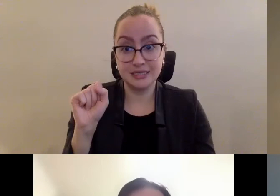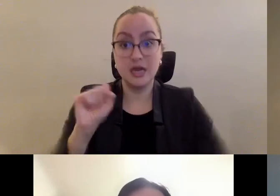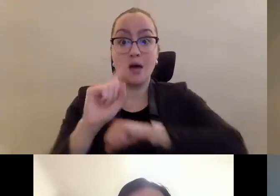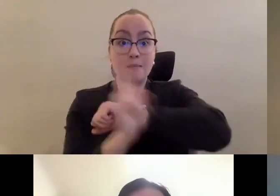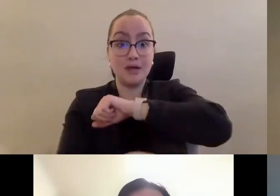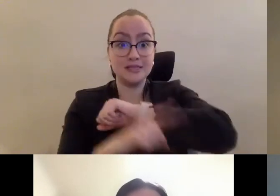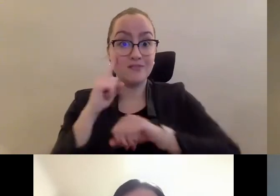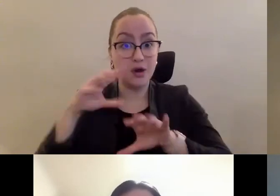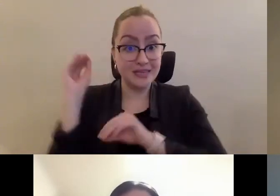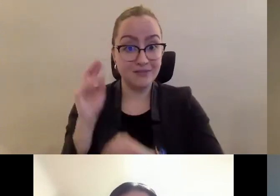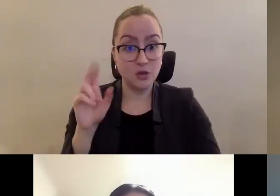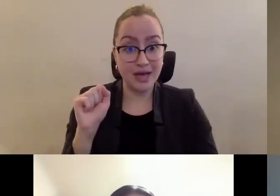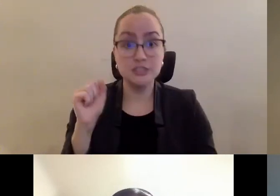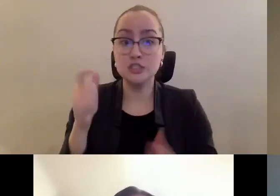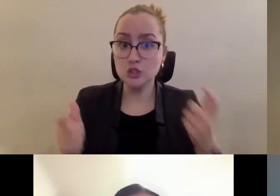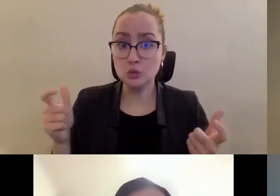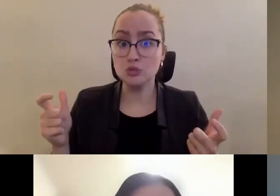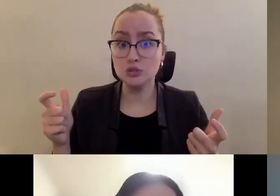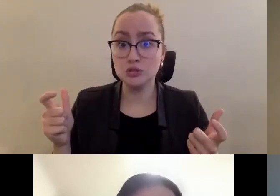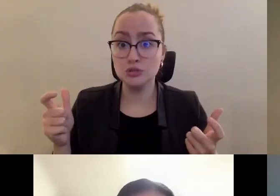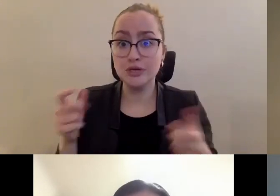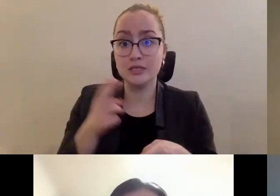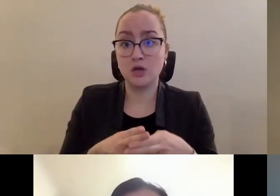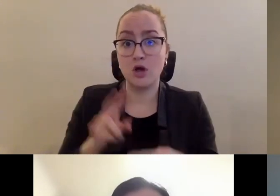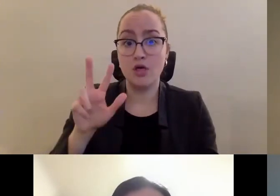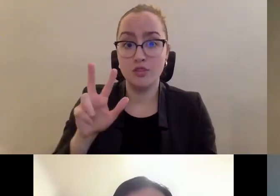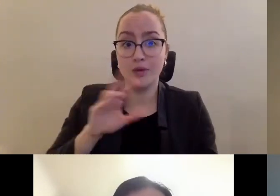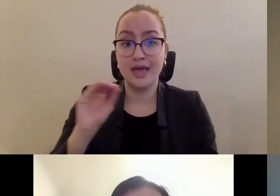las penalidades si es que alguien sale del país.